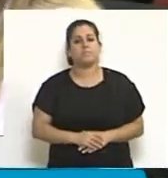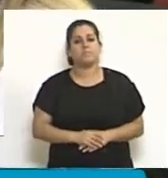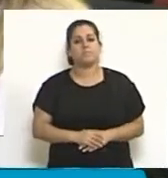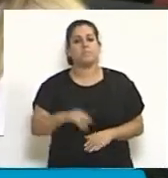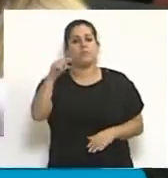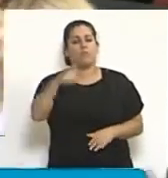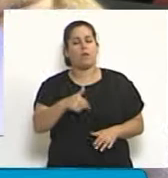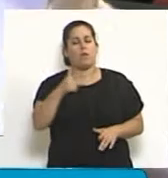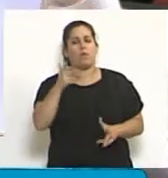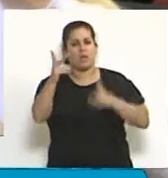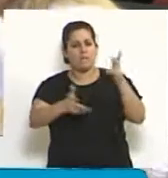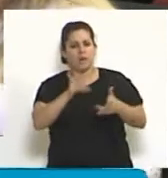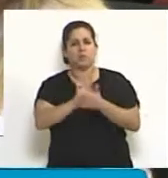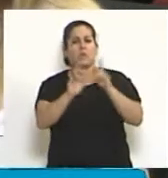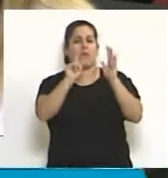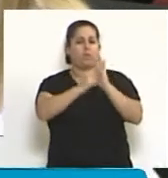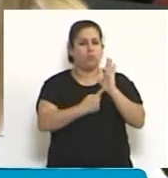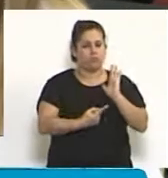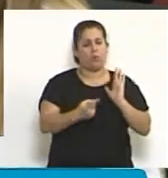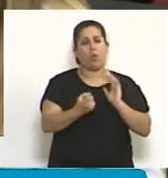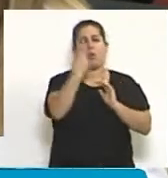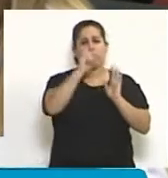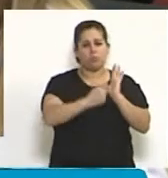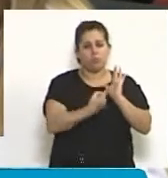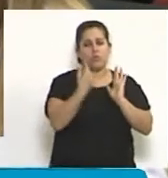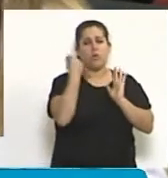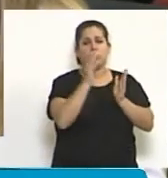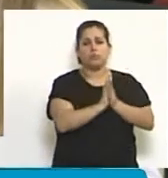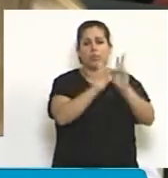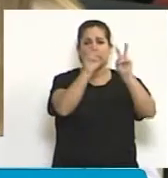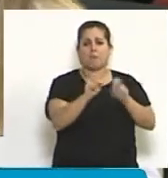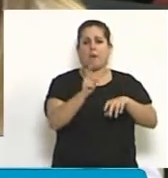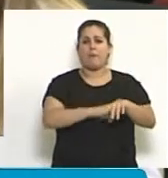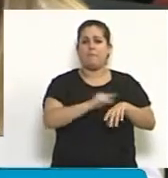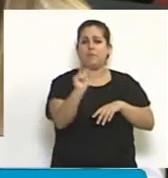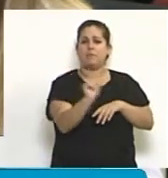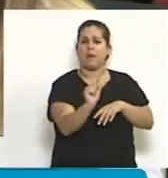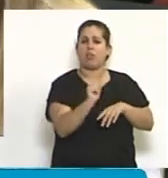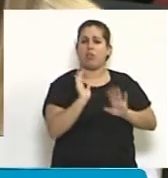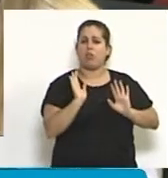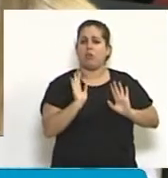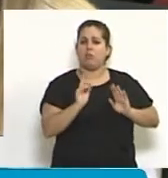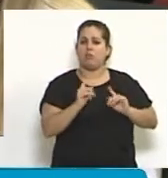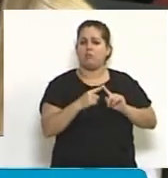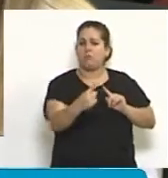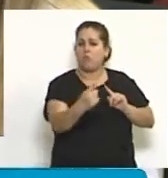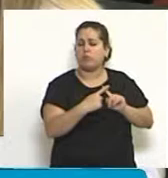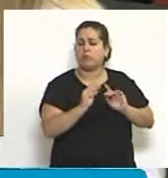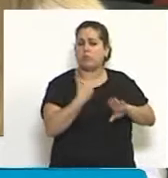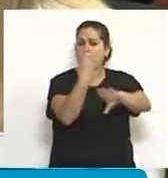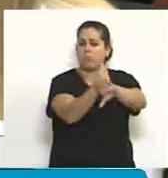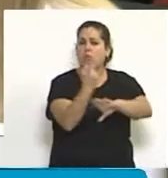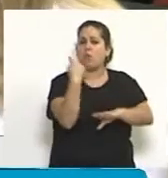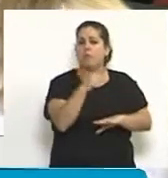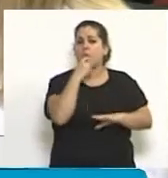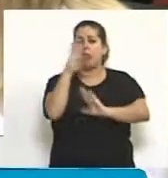Voy a referirme a tres aspectos puntuales. Uno tiene que ver con el plazo. Es absolutamente irrazonable que